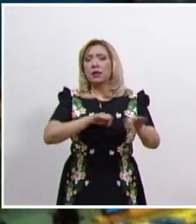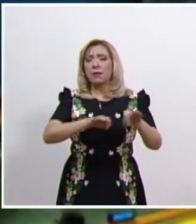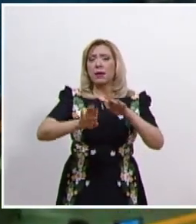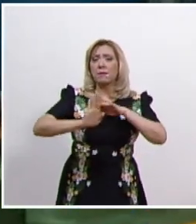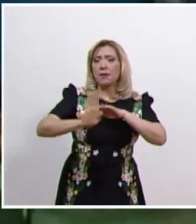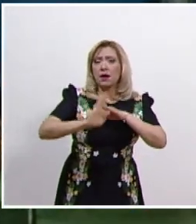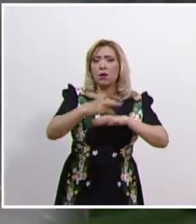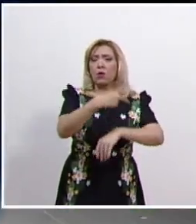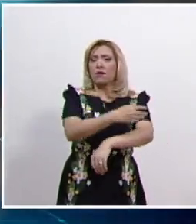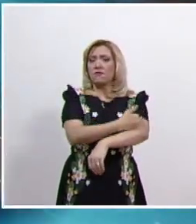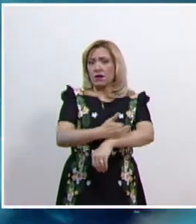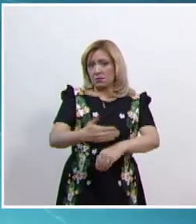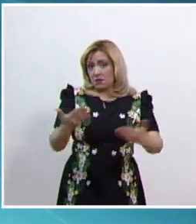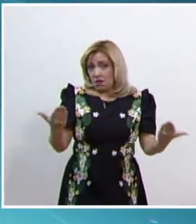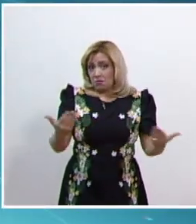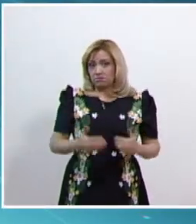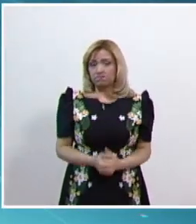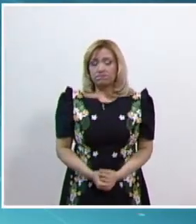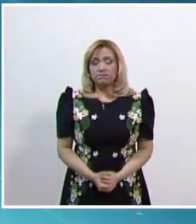familias.